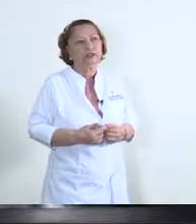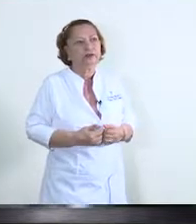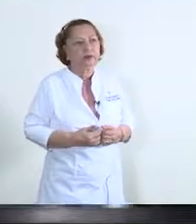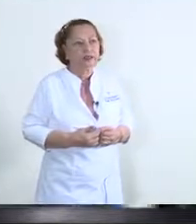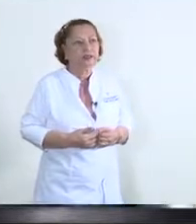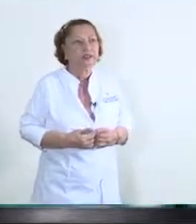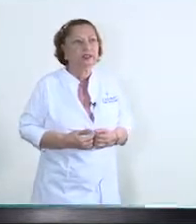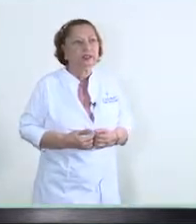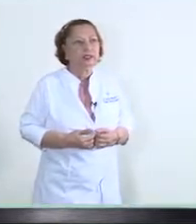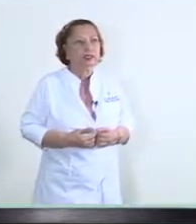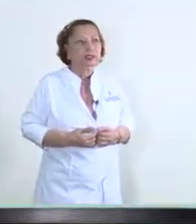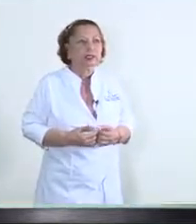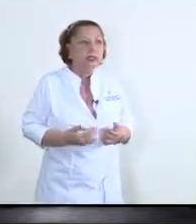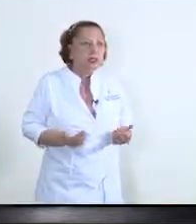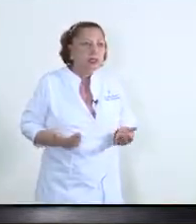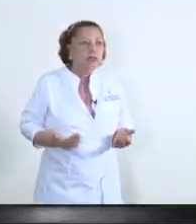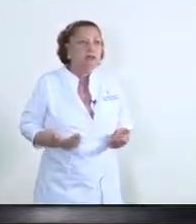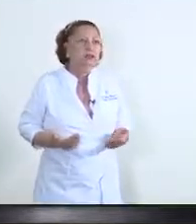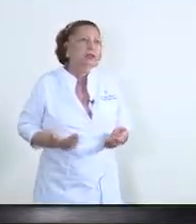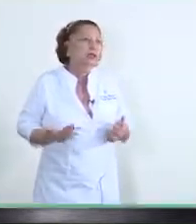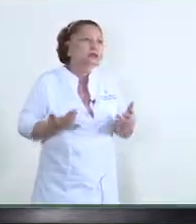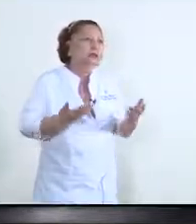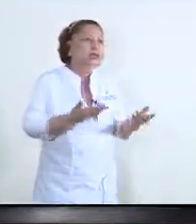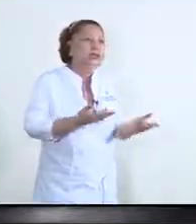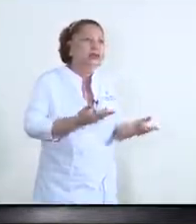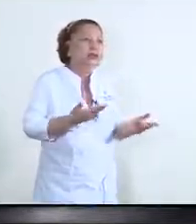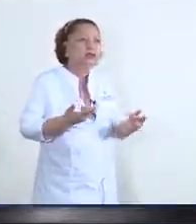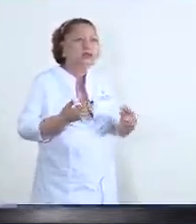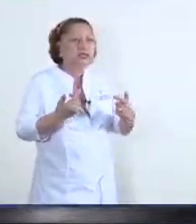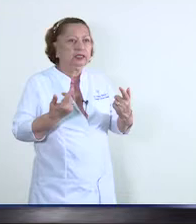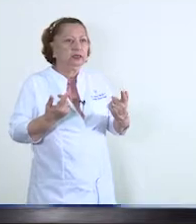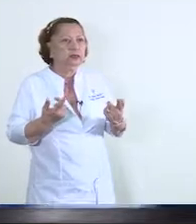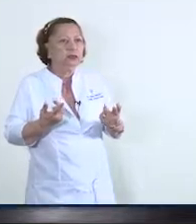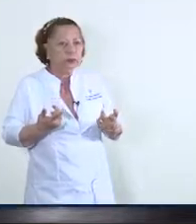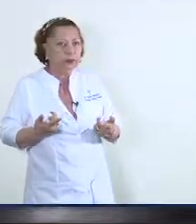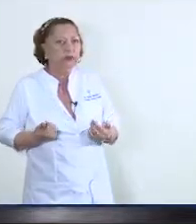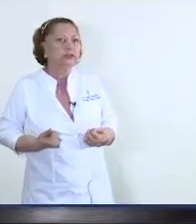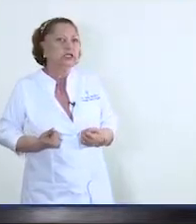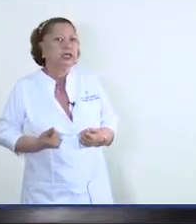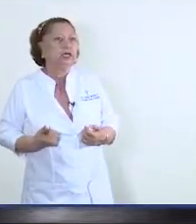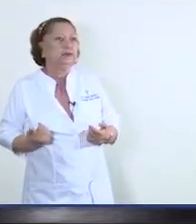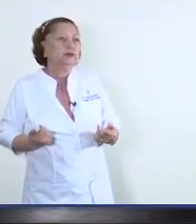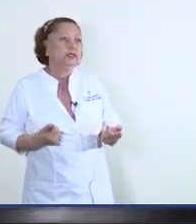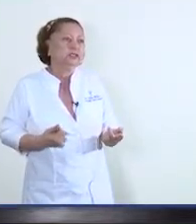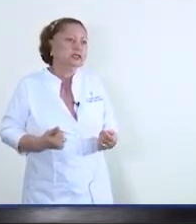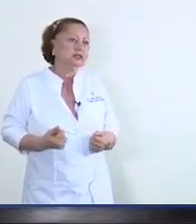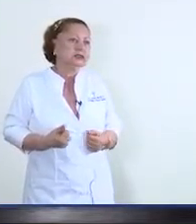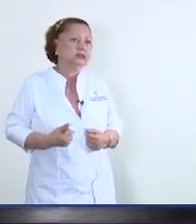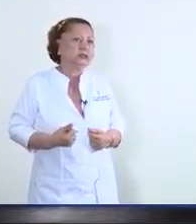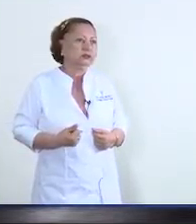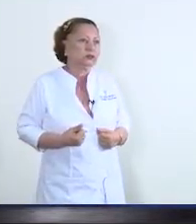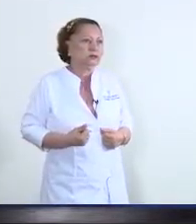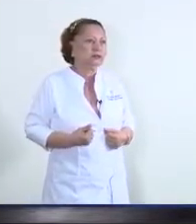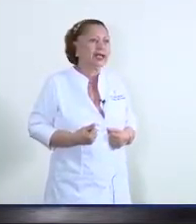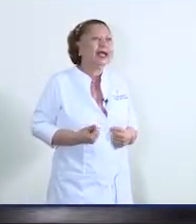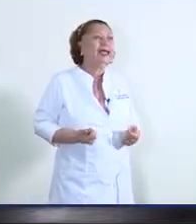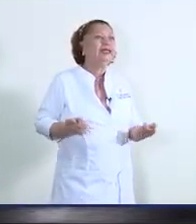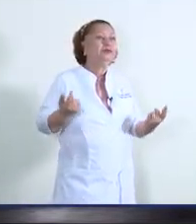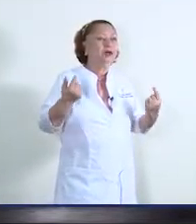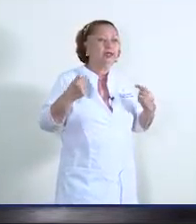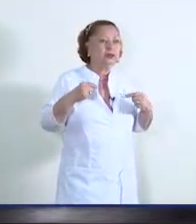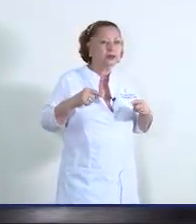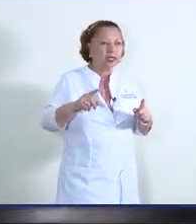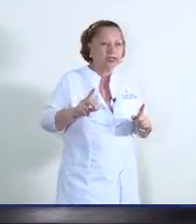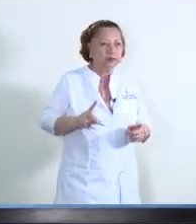mencionando anteriormente y es donde las personas inescrupulosas aprovechan la situación.